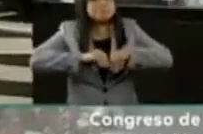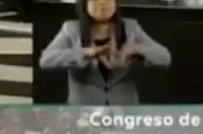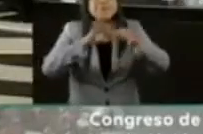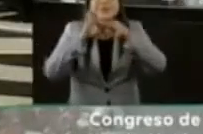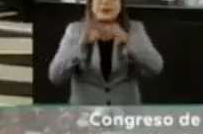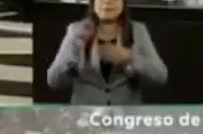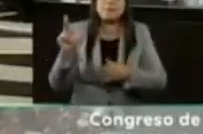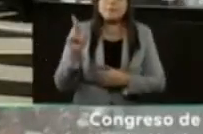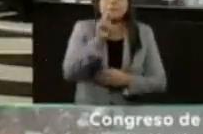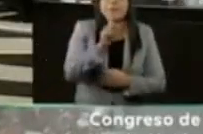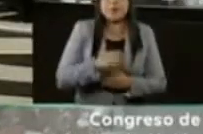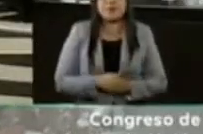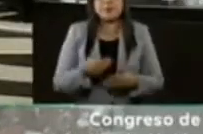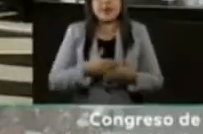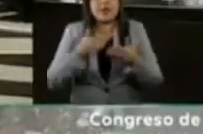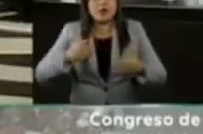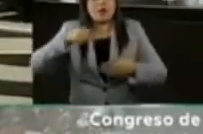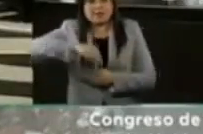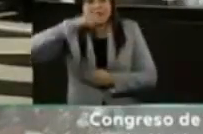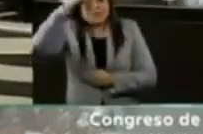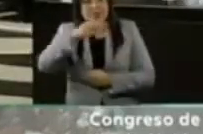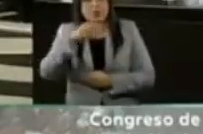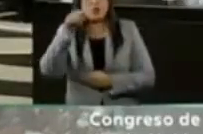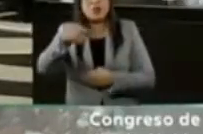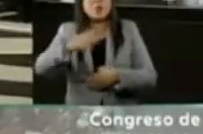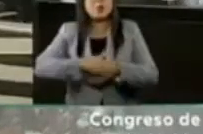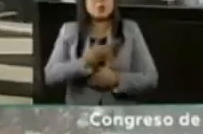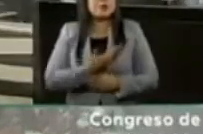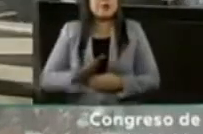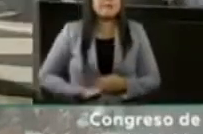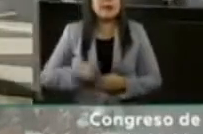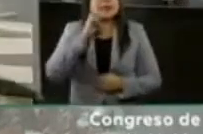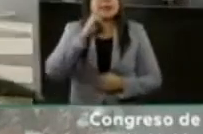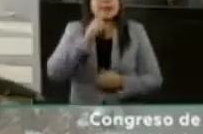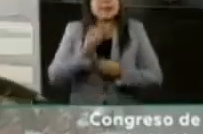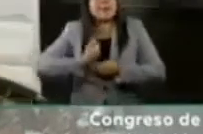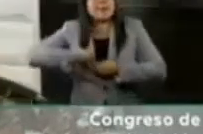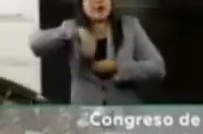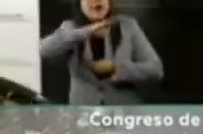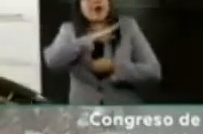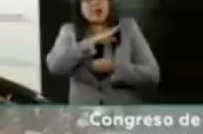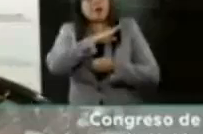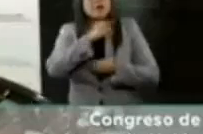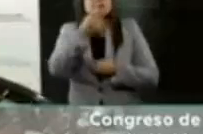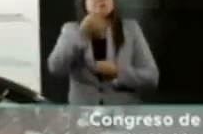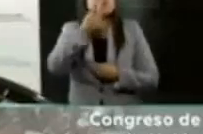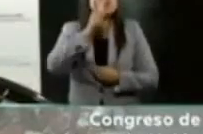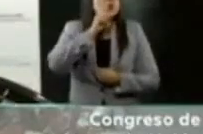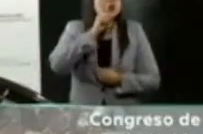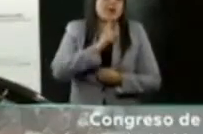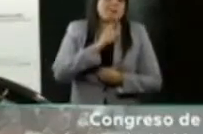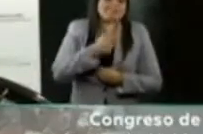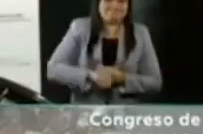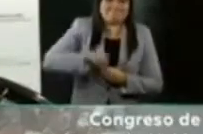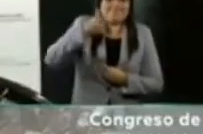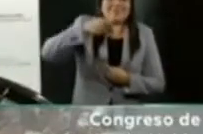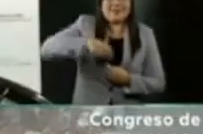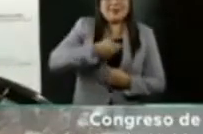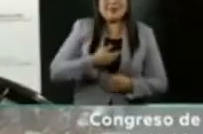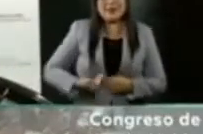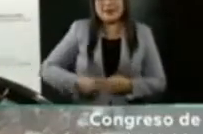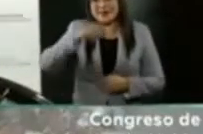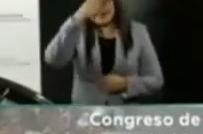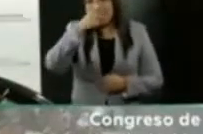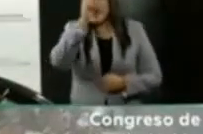liderazgo histórico de Andrés Manuel López Obrador, un pueblo volcado en apoyo y una prensa